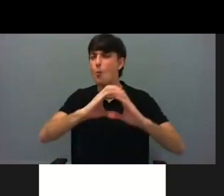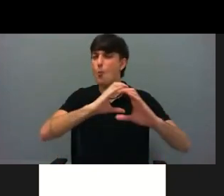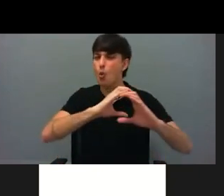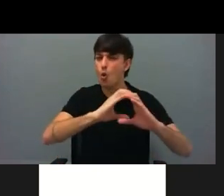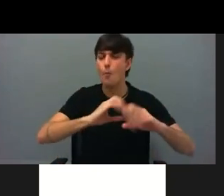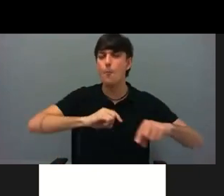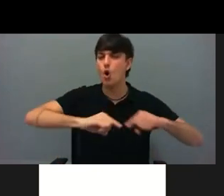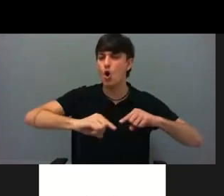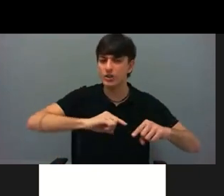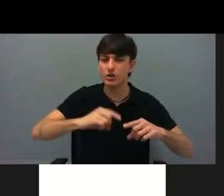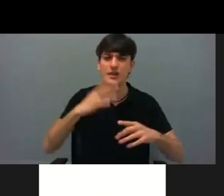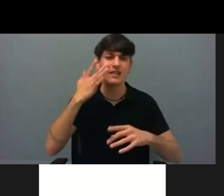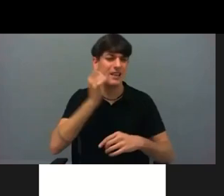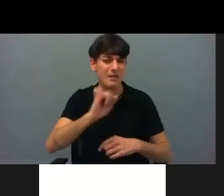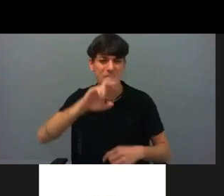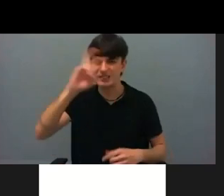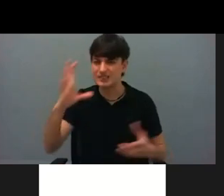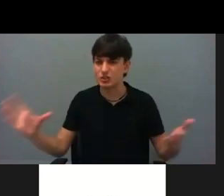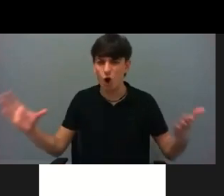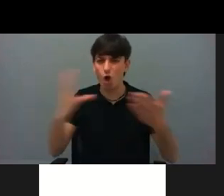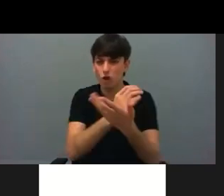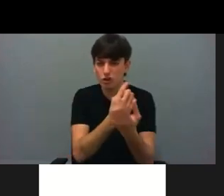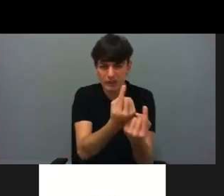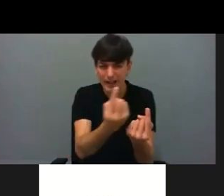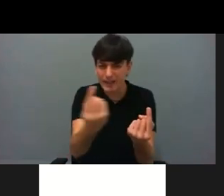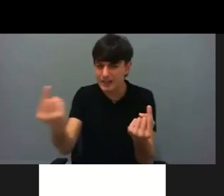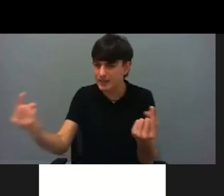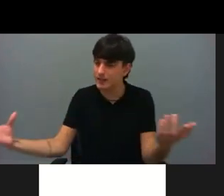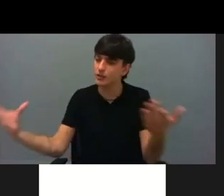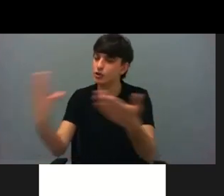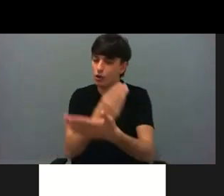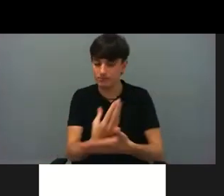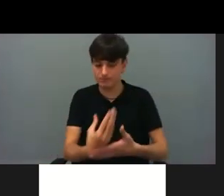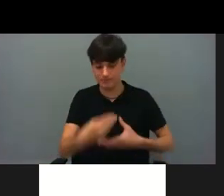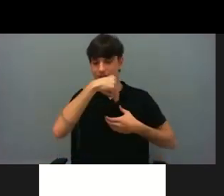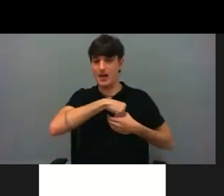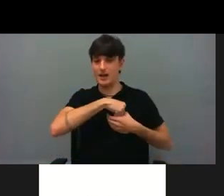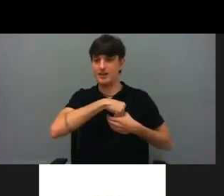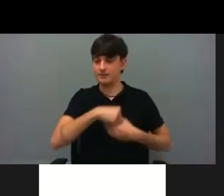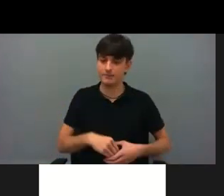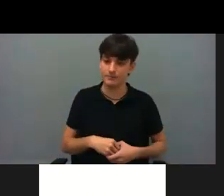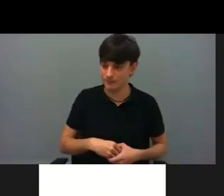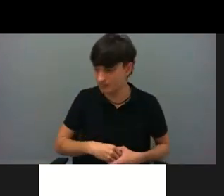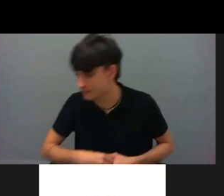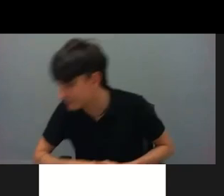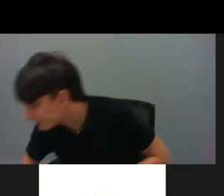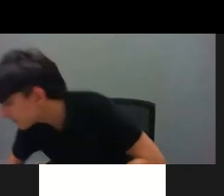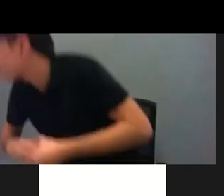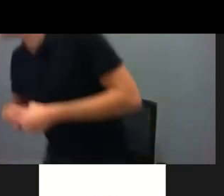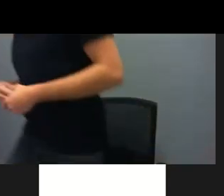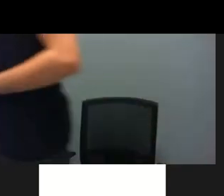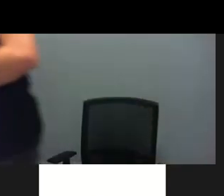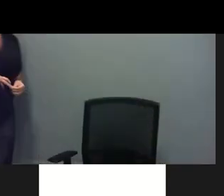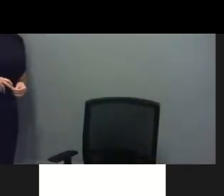o sea, trabajadores sociales, todos, o sea, todos y cada uno de ellos tienen un hueco en nuestro corazón. Y bueno, pues también tengo que decir